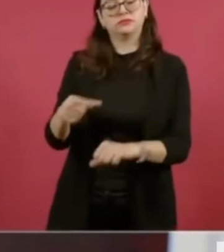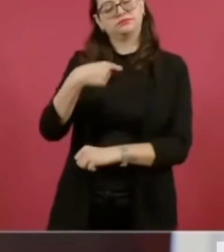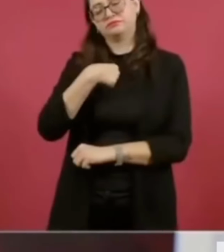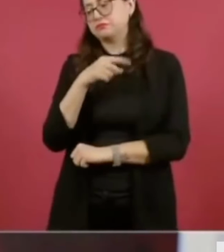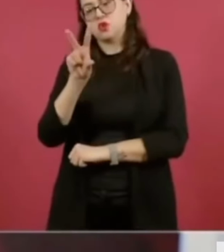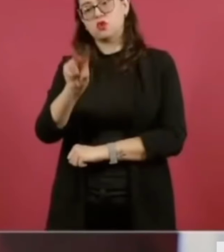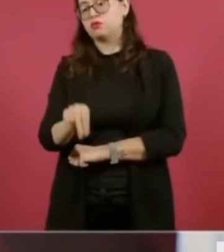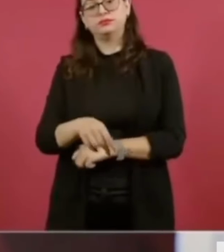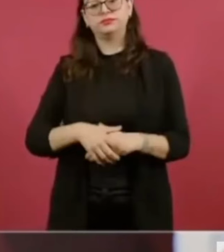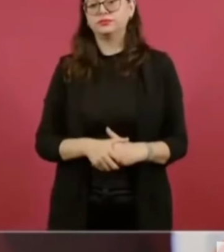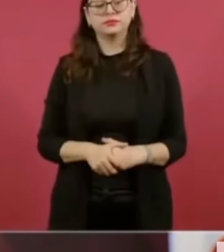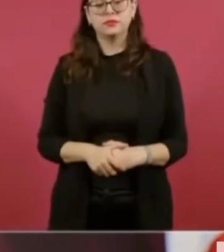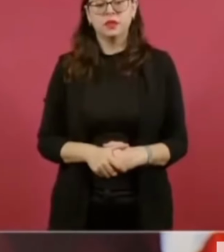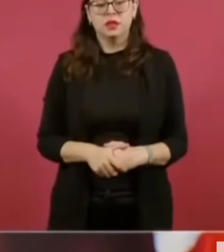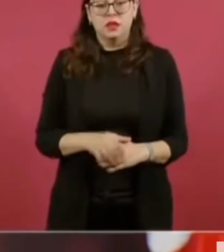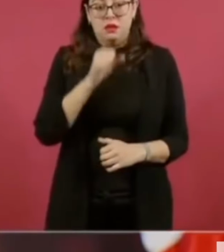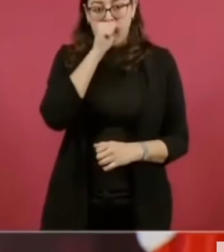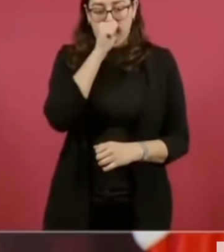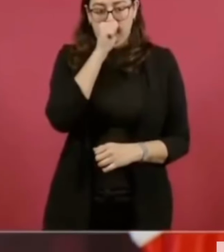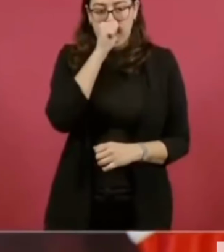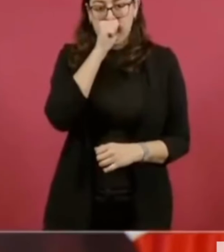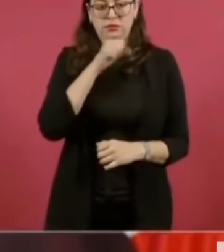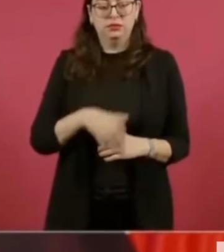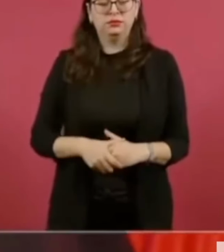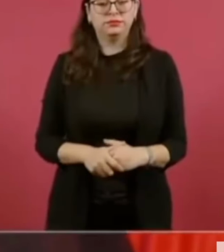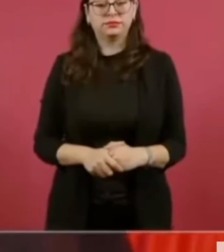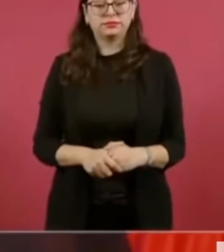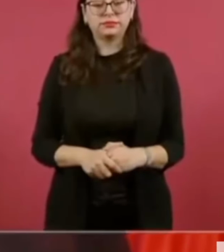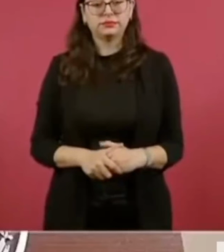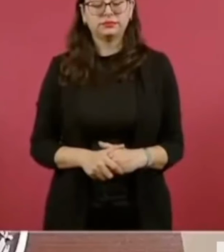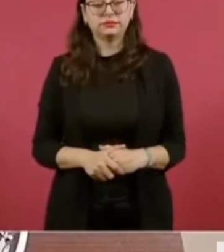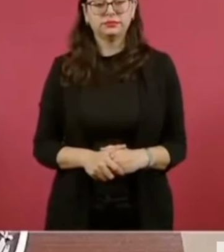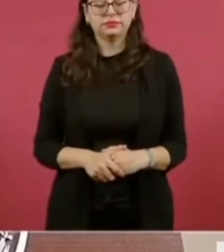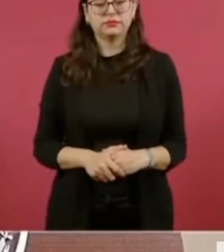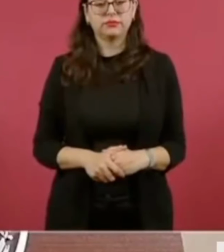a un asunto así. Yo es la primera vez.